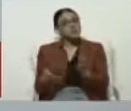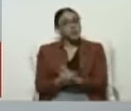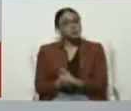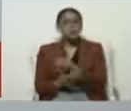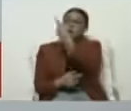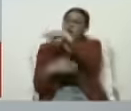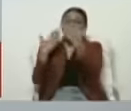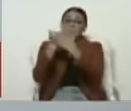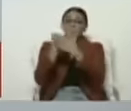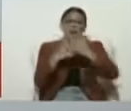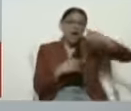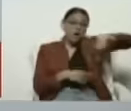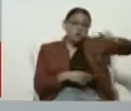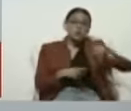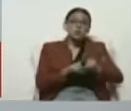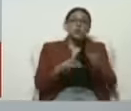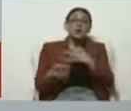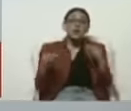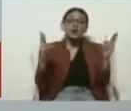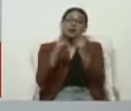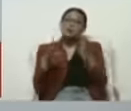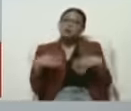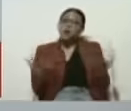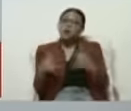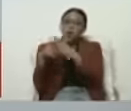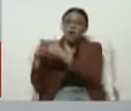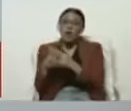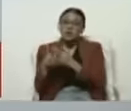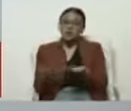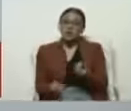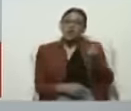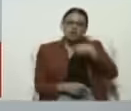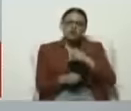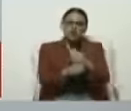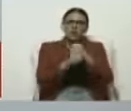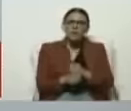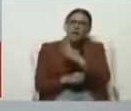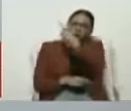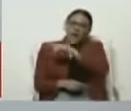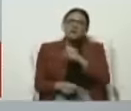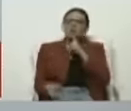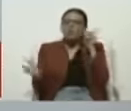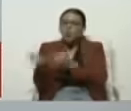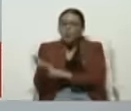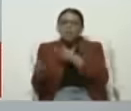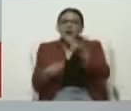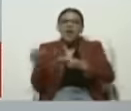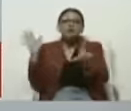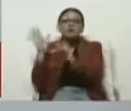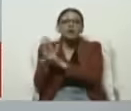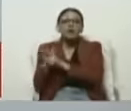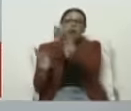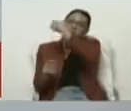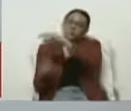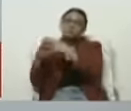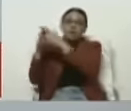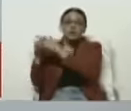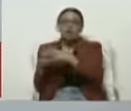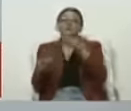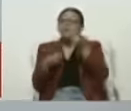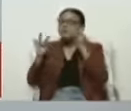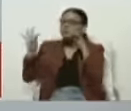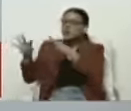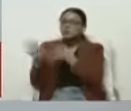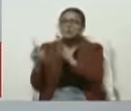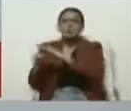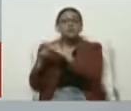al Comando de Campaña de Venezuela Nuestra. Nosotros esperamos una acción por parte del Centro Carter y por parte